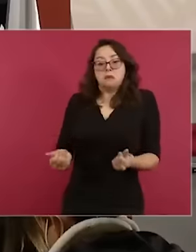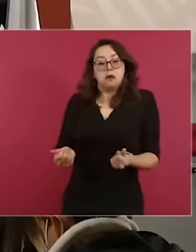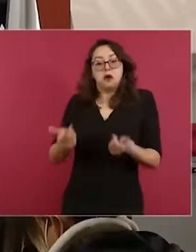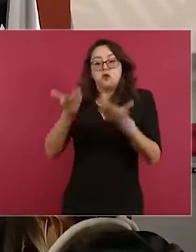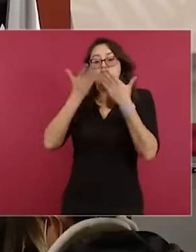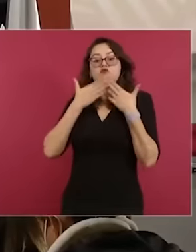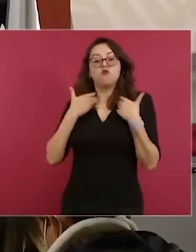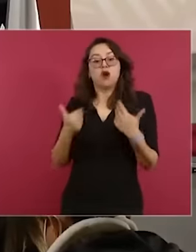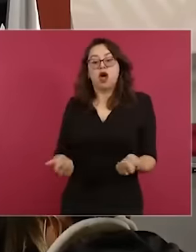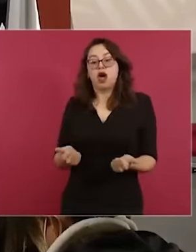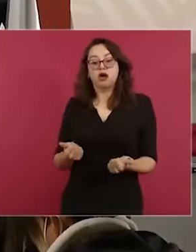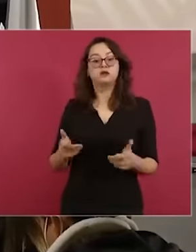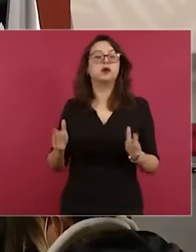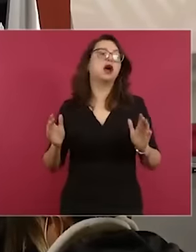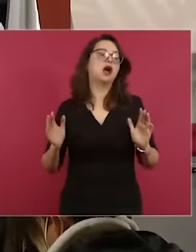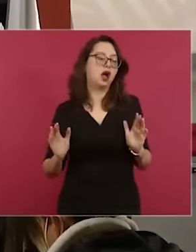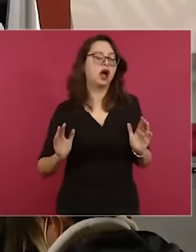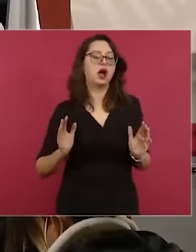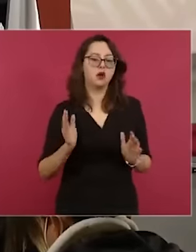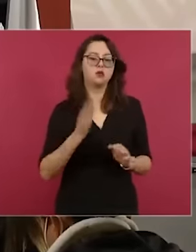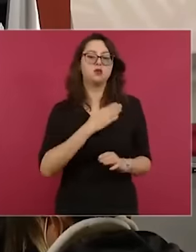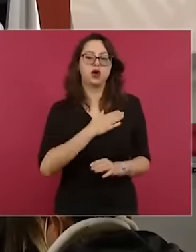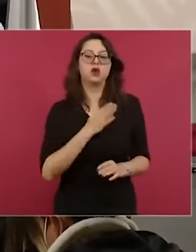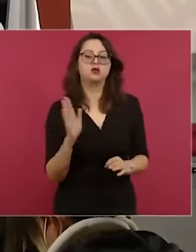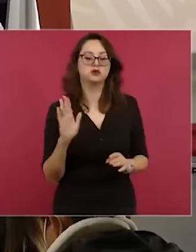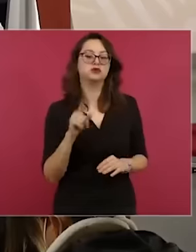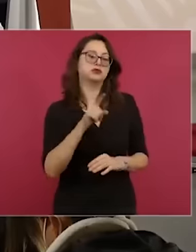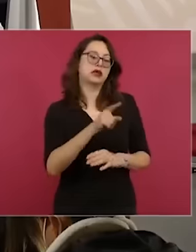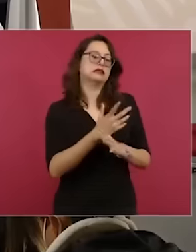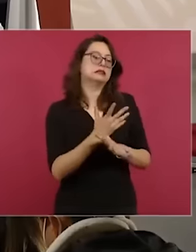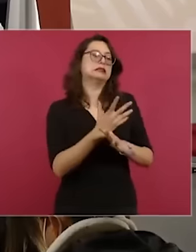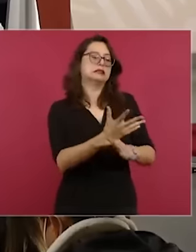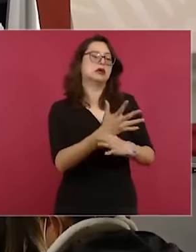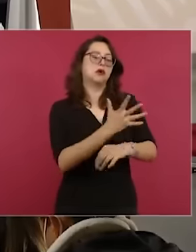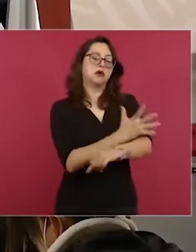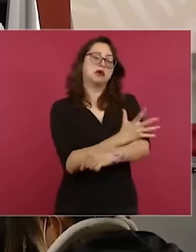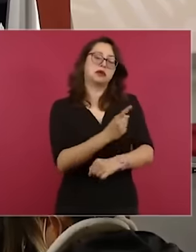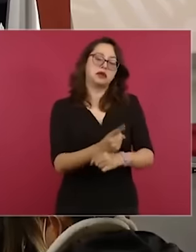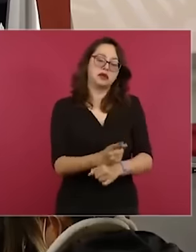ya no me alcanza para mantener el programa.